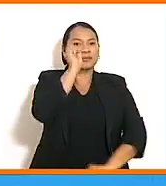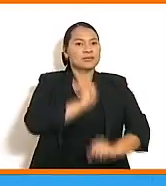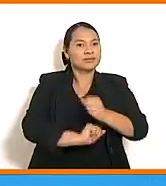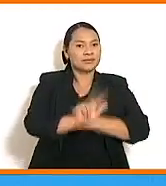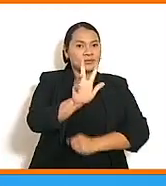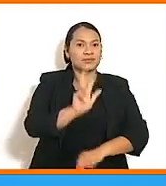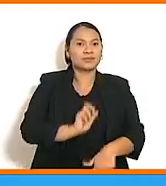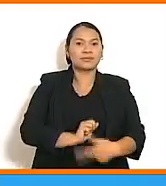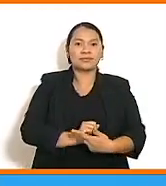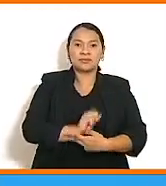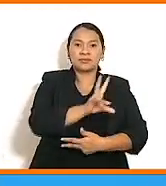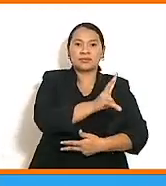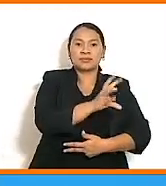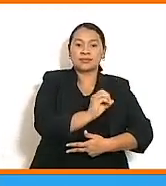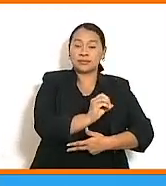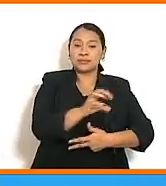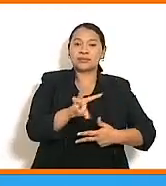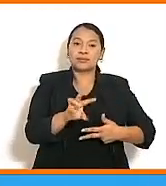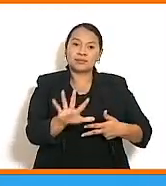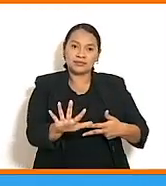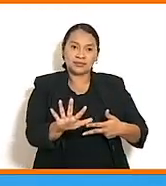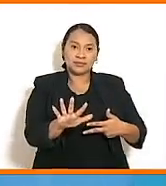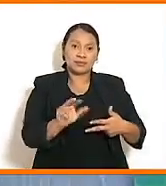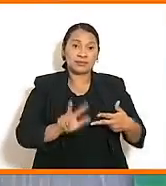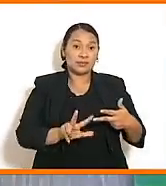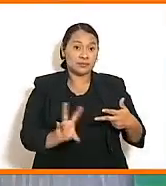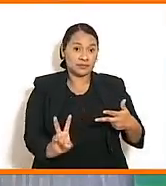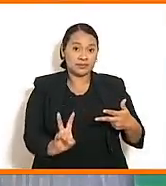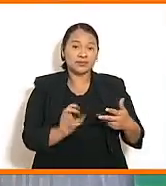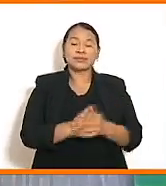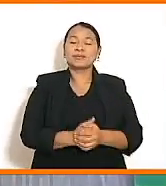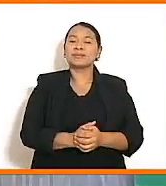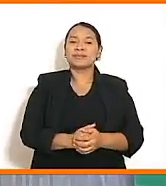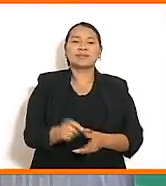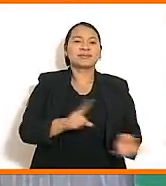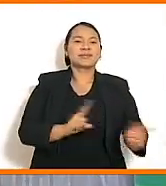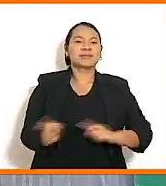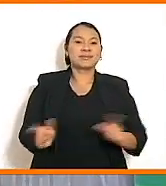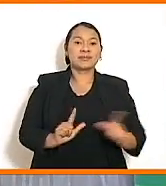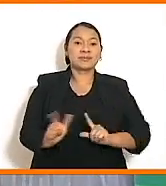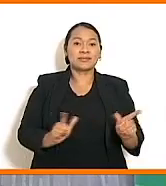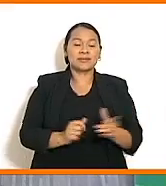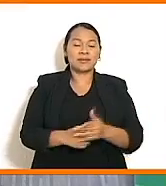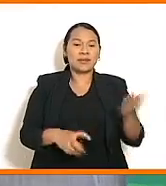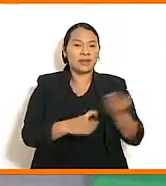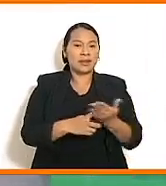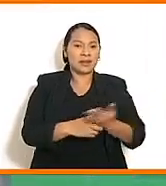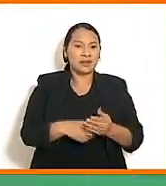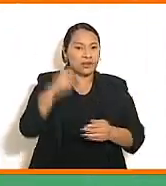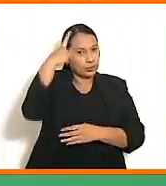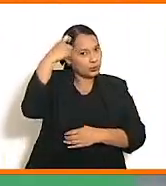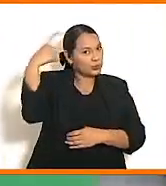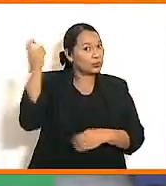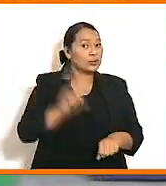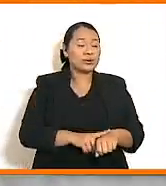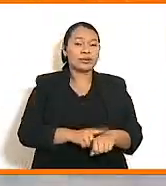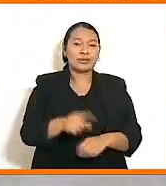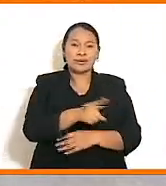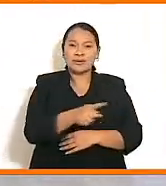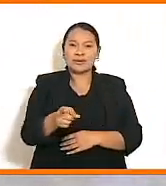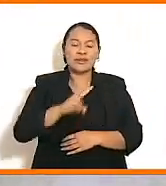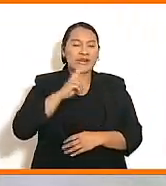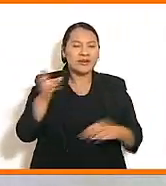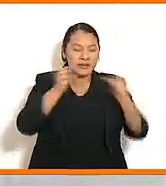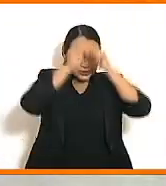son 70, 65 y 37. Espero que tengas tu boleto soñador en mano y que cada uno de tus